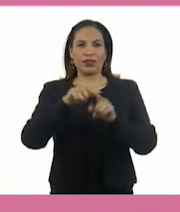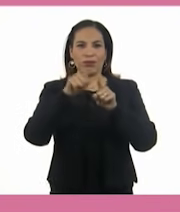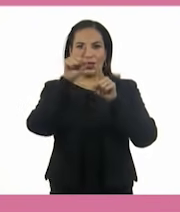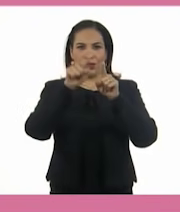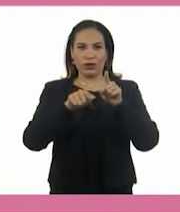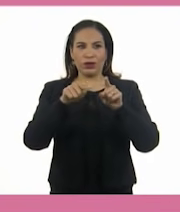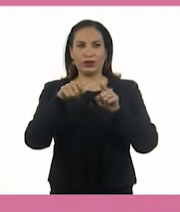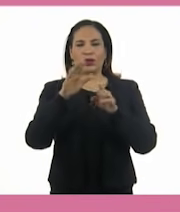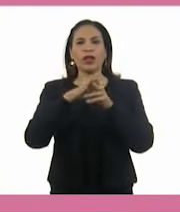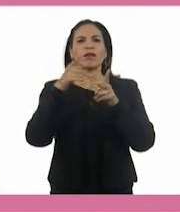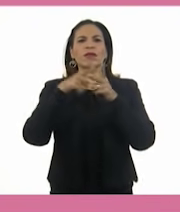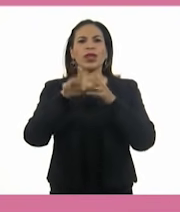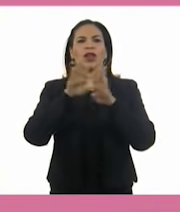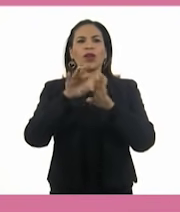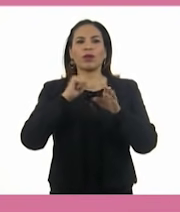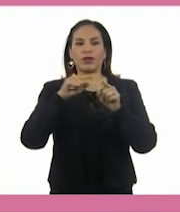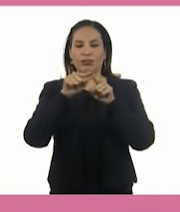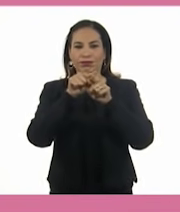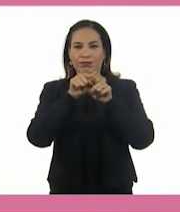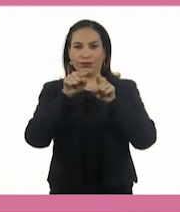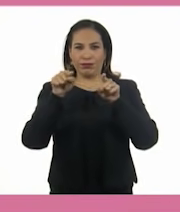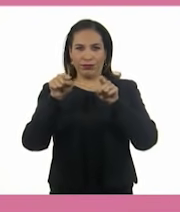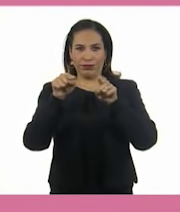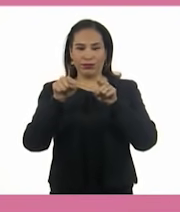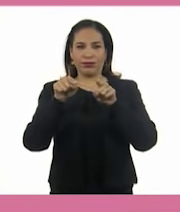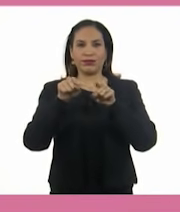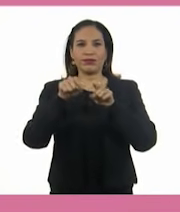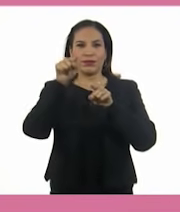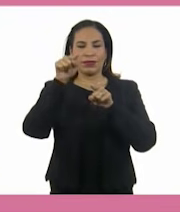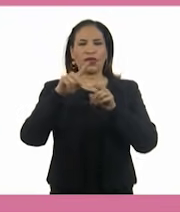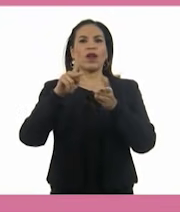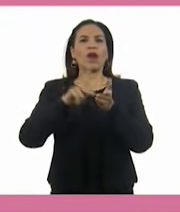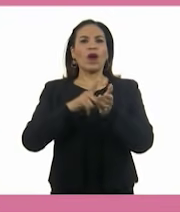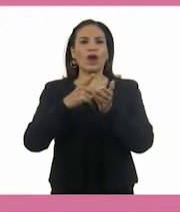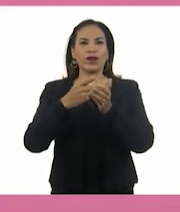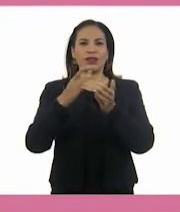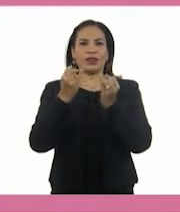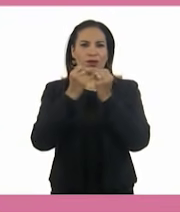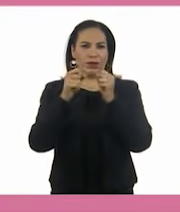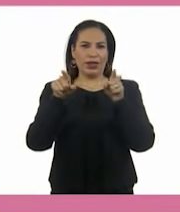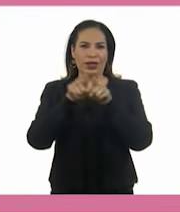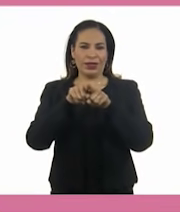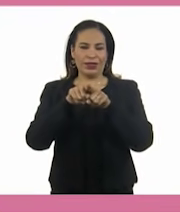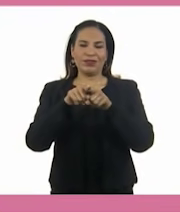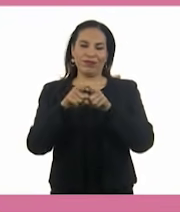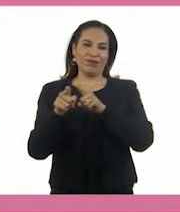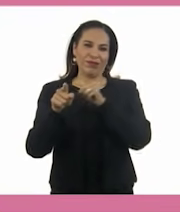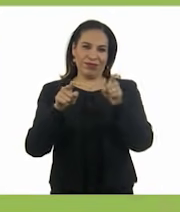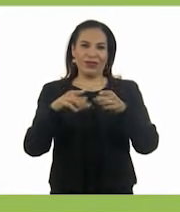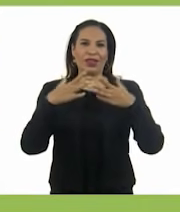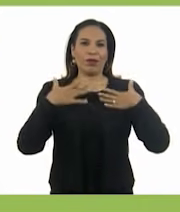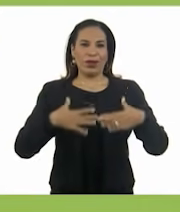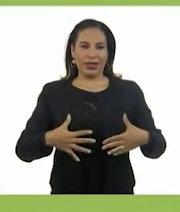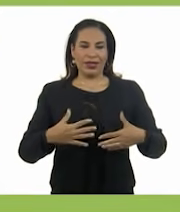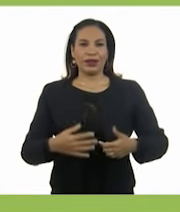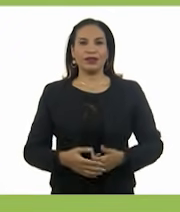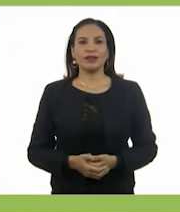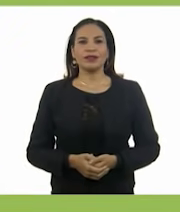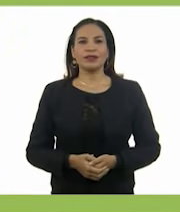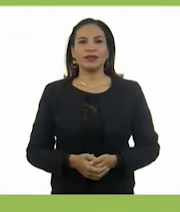largo, partiendo de abajo hacia arriba. Repite el paso anterior del otro lado de la playera